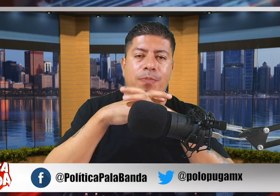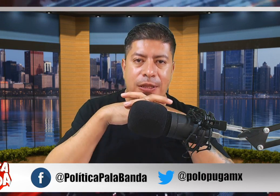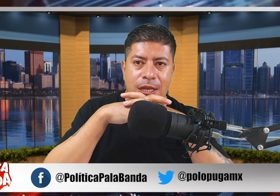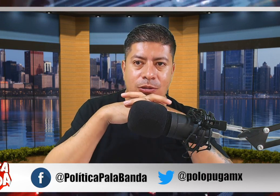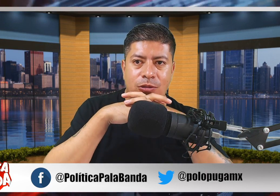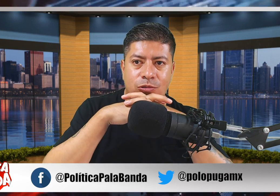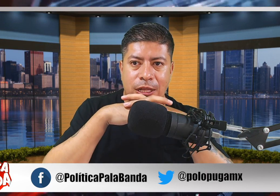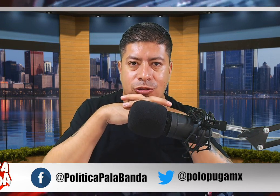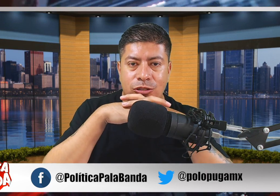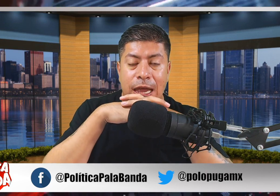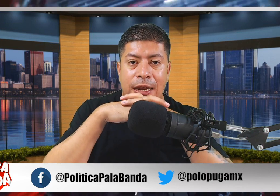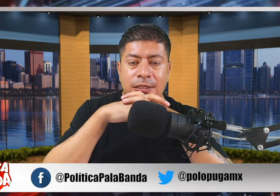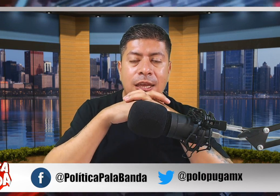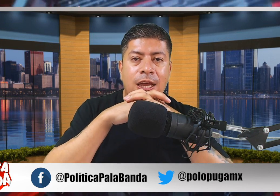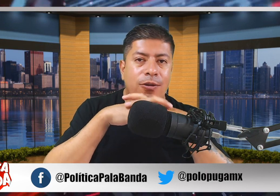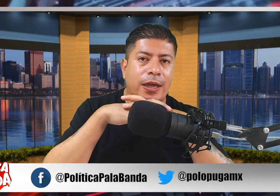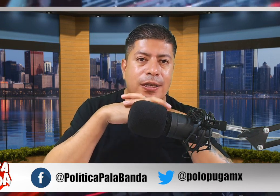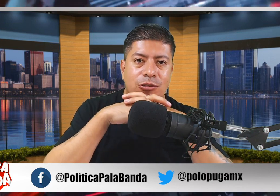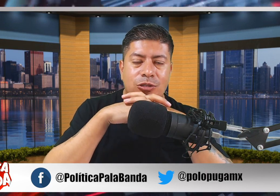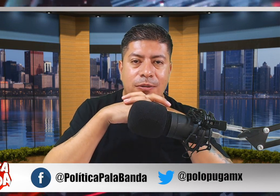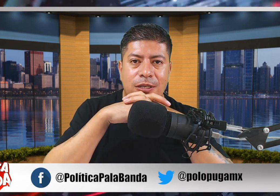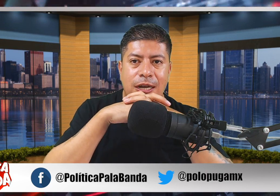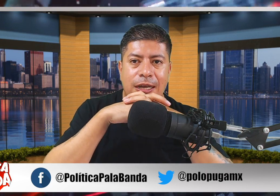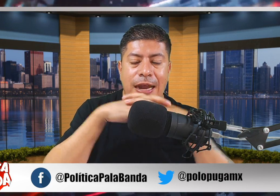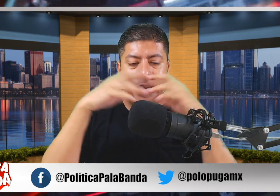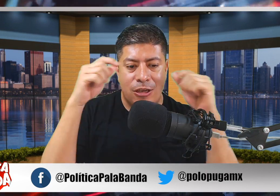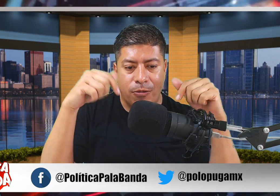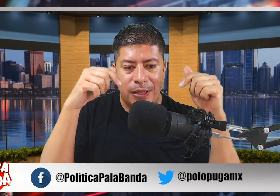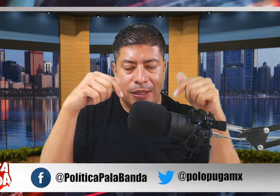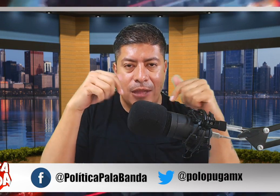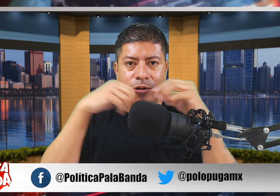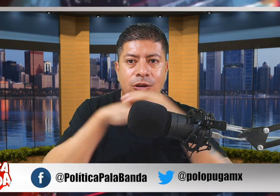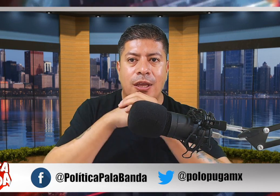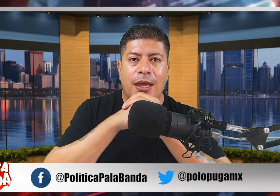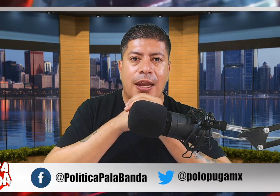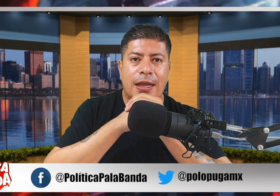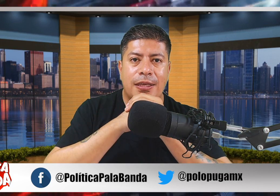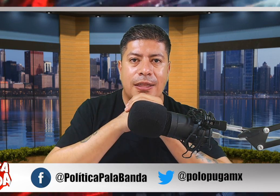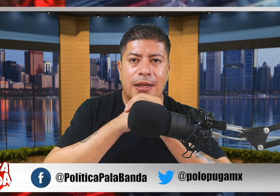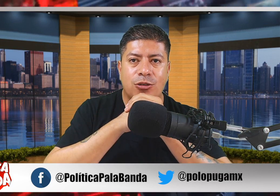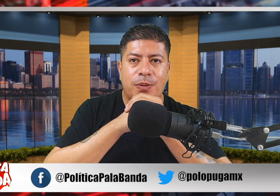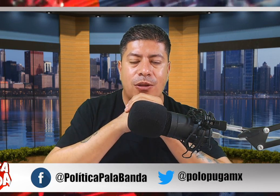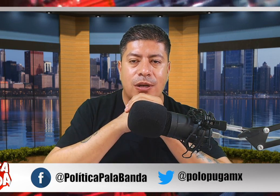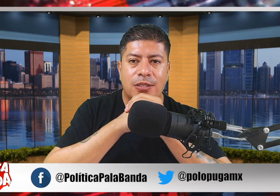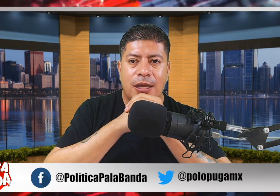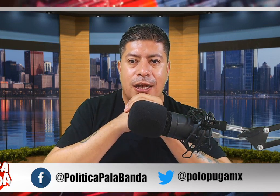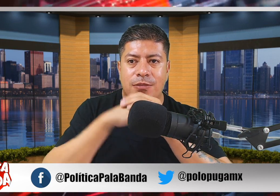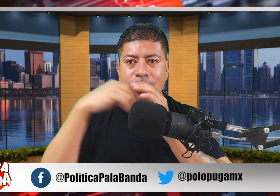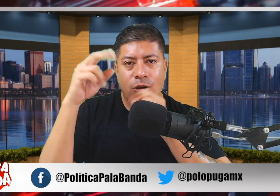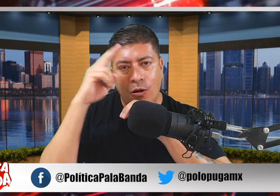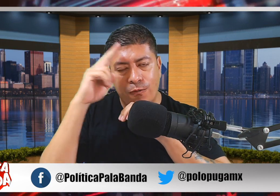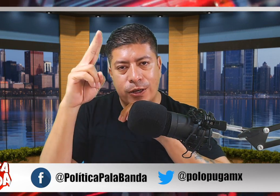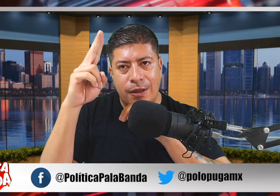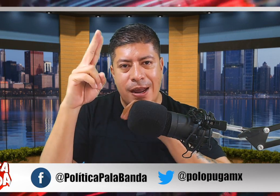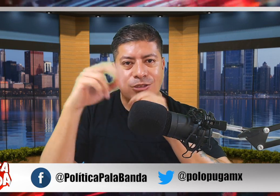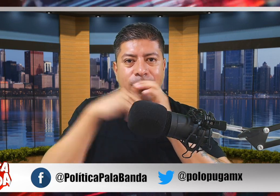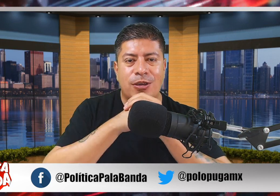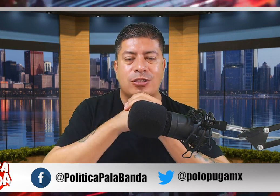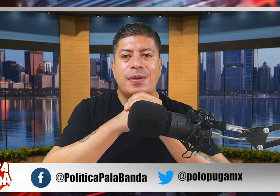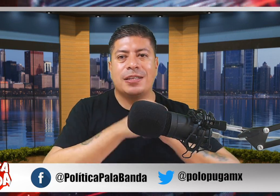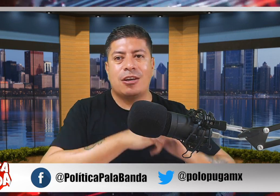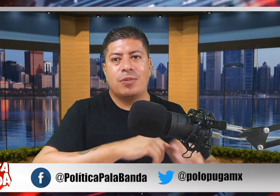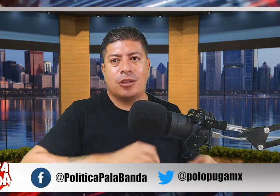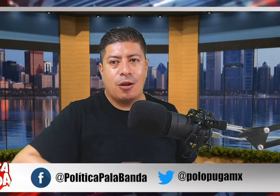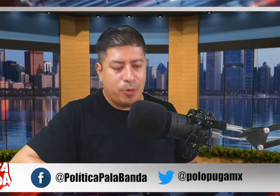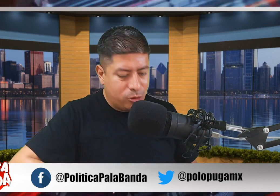apoya compartiendo en sus redes sociales. No deje de suscribirse al canal y comentando en la cajita de las opiniones. Les mando un fuerte abrazo,